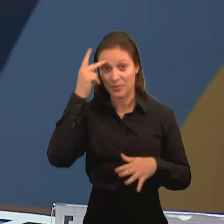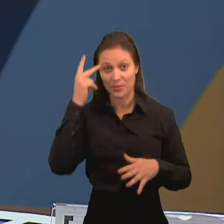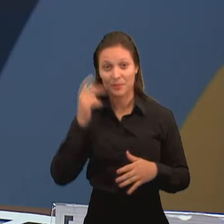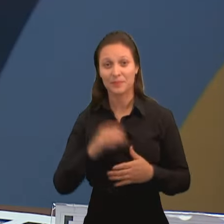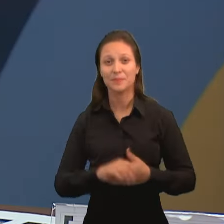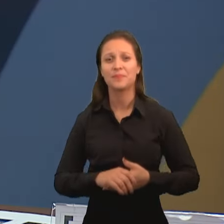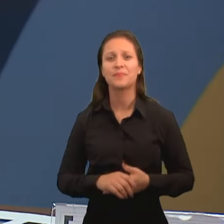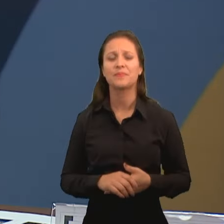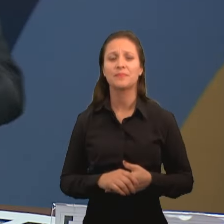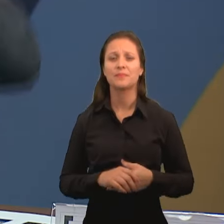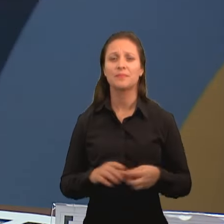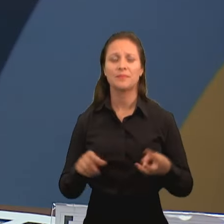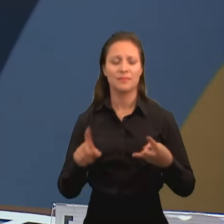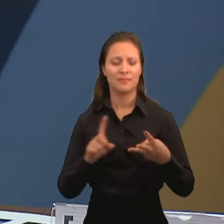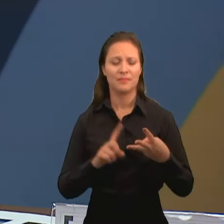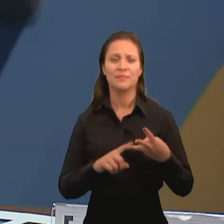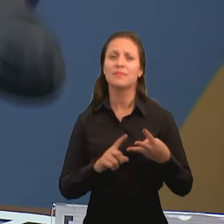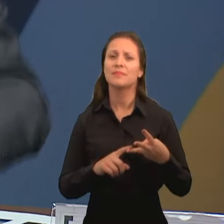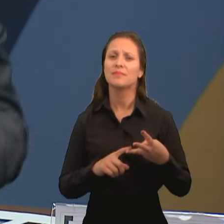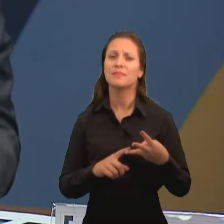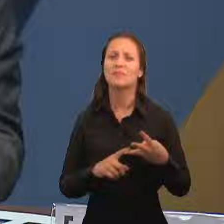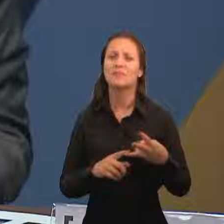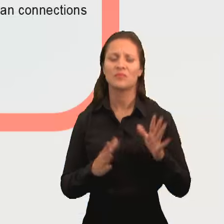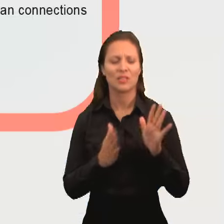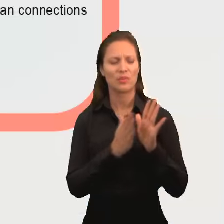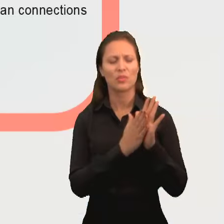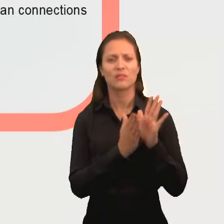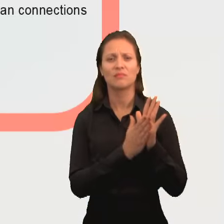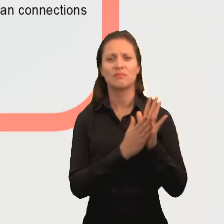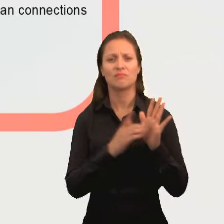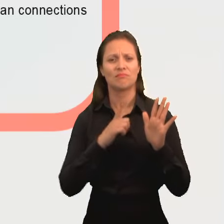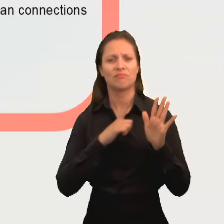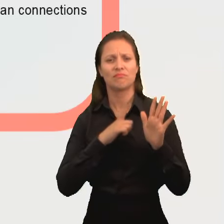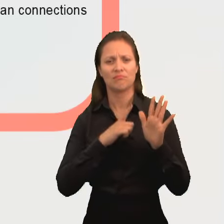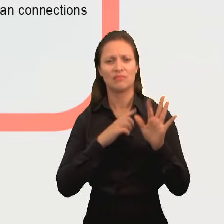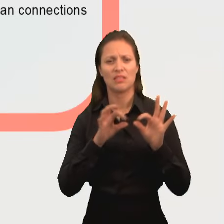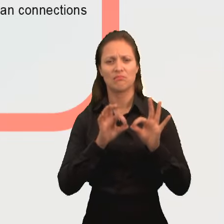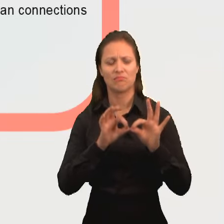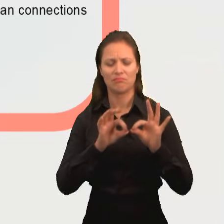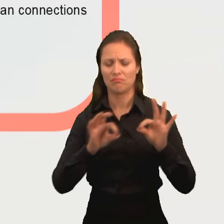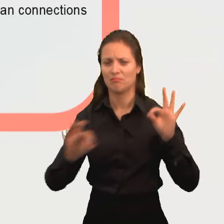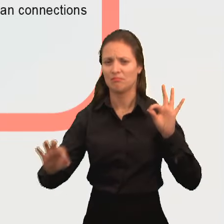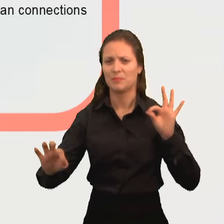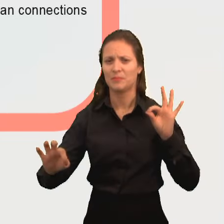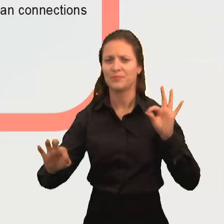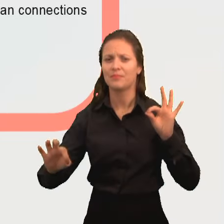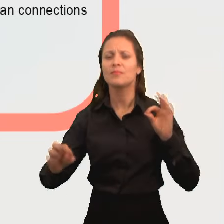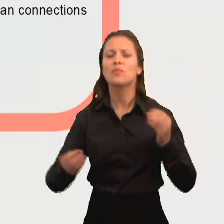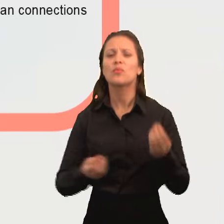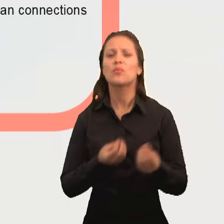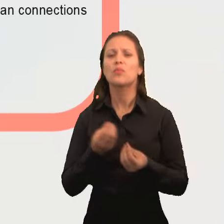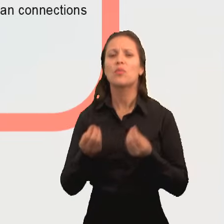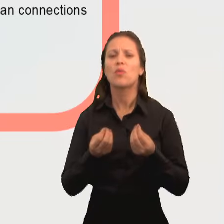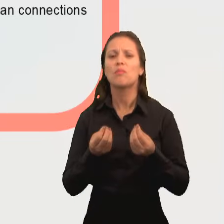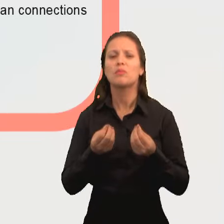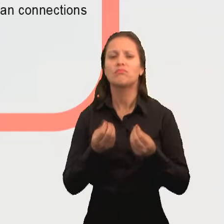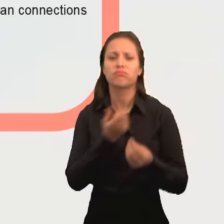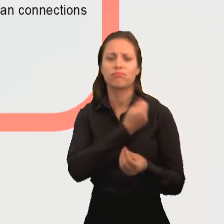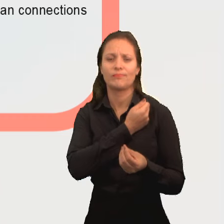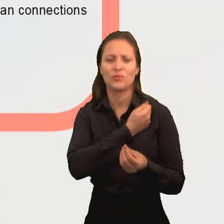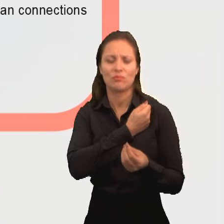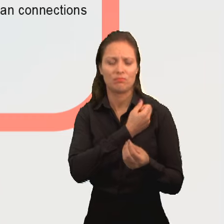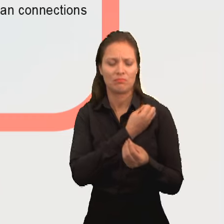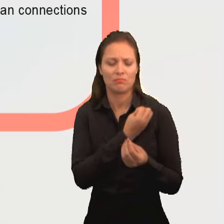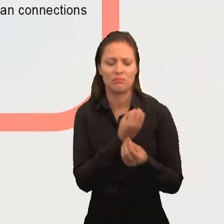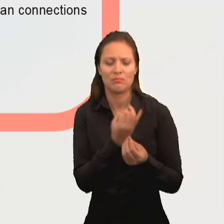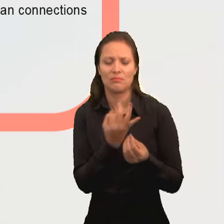personas. Y el tercer factor, tenemos una métrica de calidad del modelo, necesitamos un algoritmo